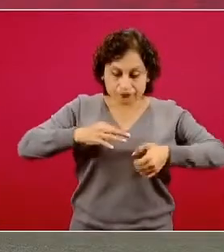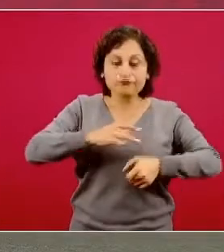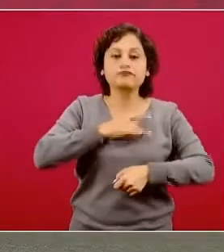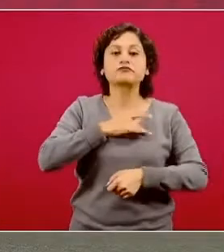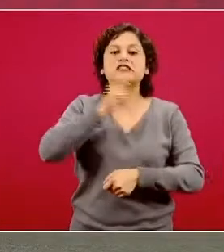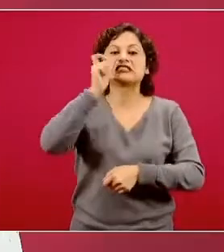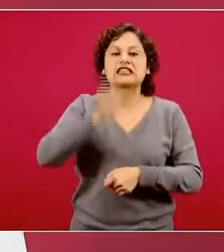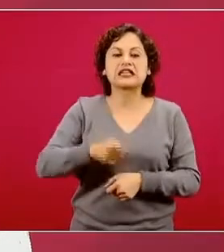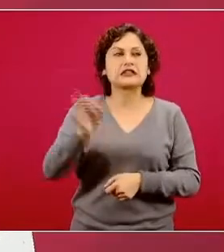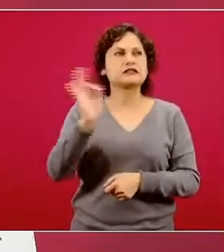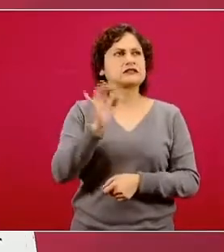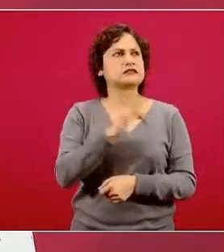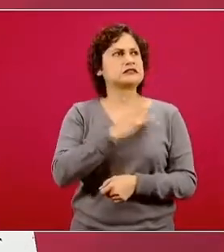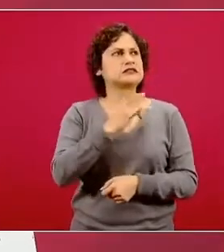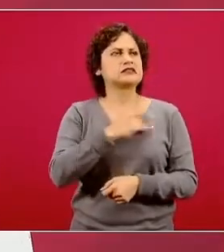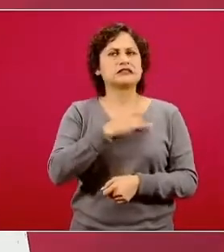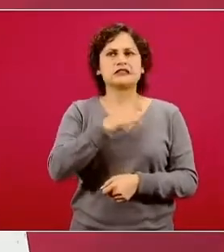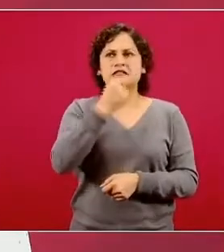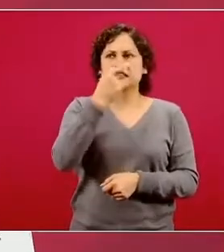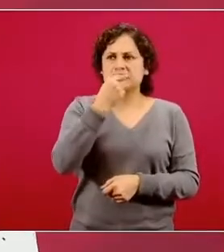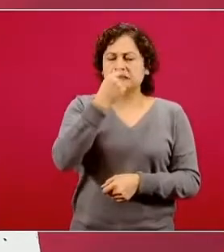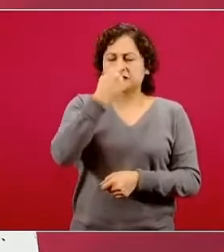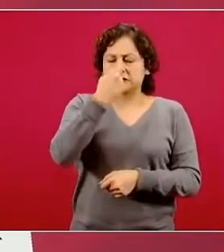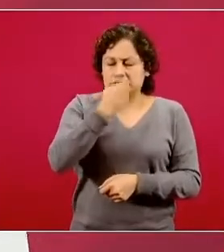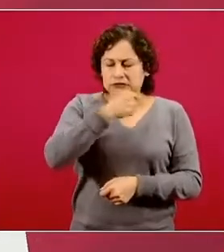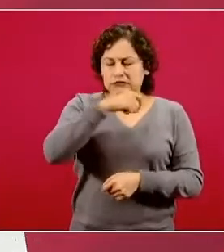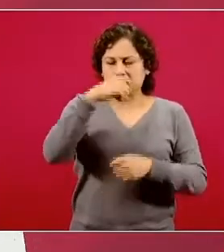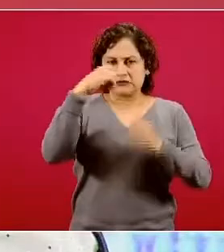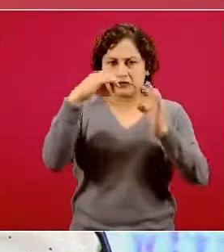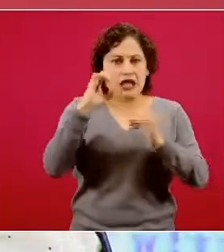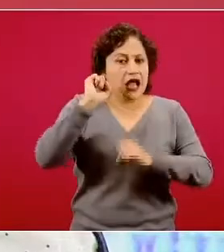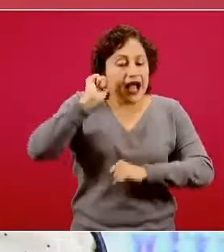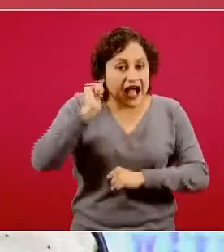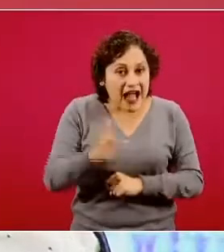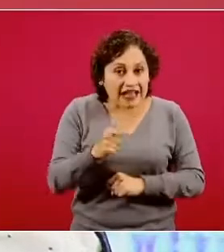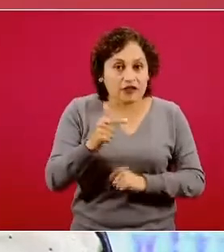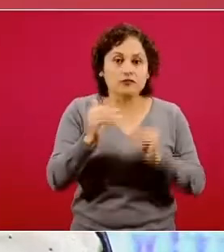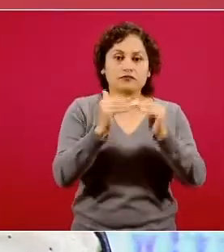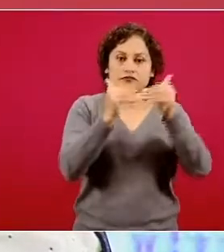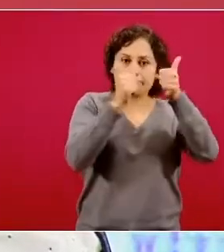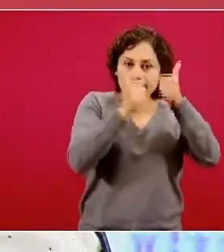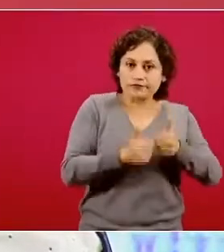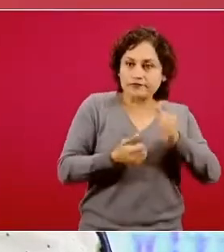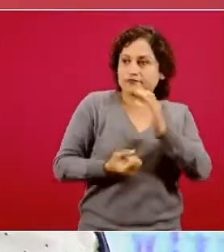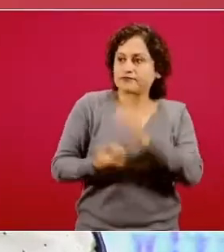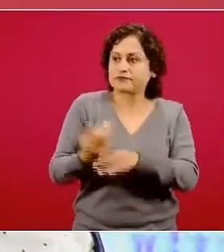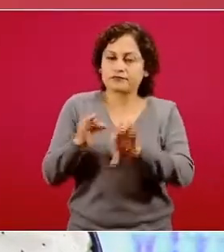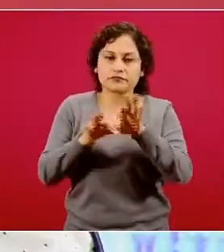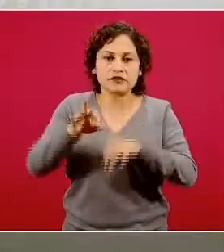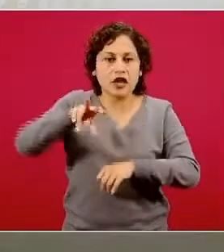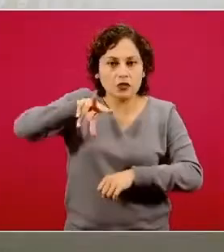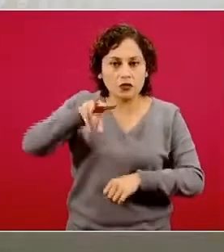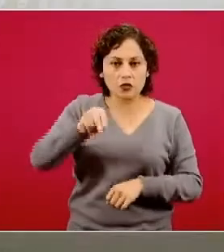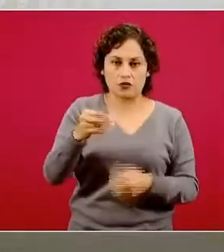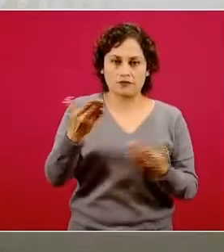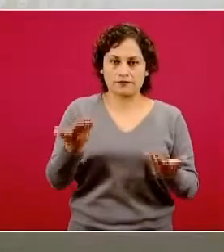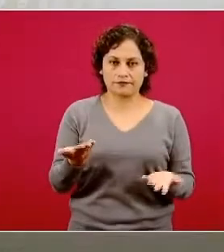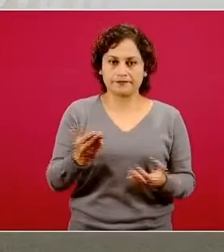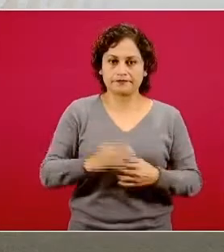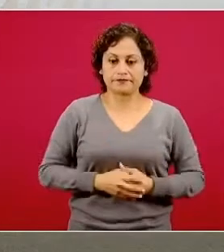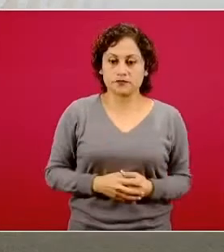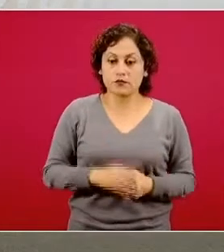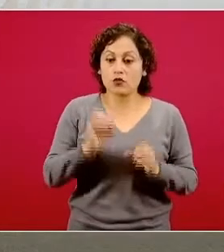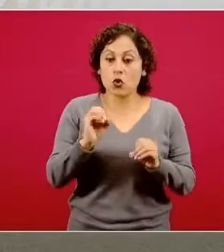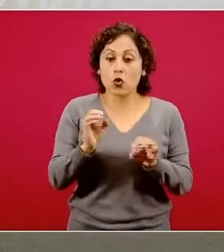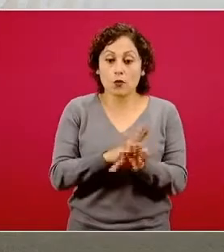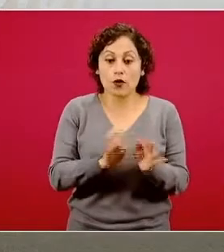enfermedad respiratoria, no salir de casa, no ir a trabajar, quedarse en casa. Si uno pertenece